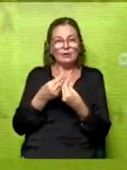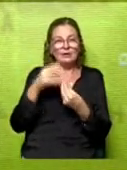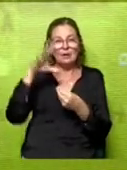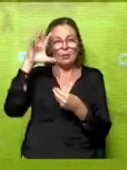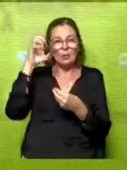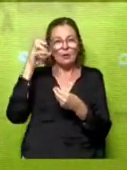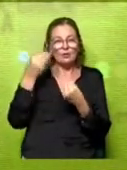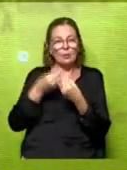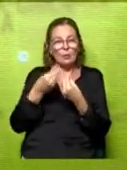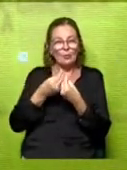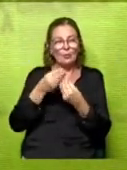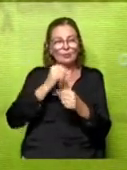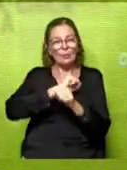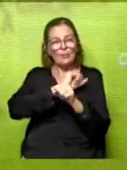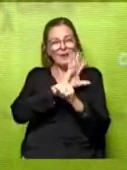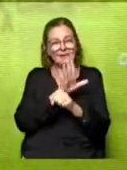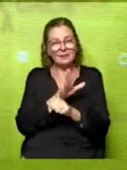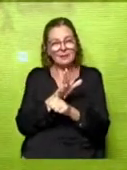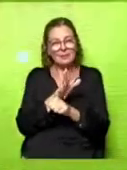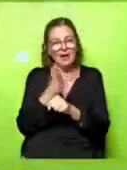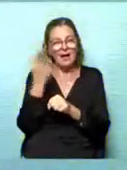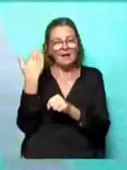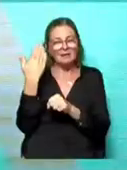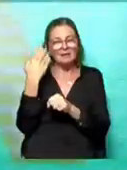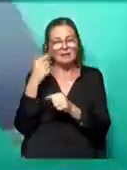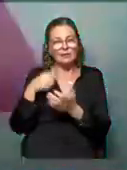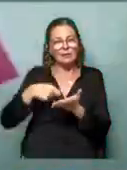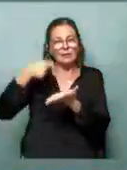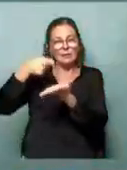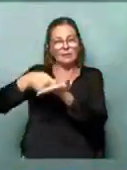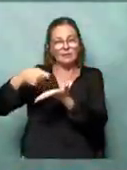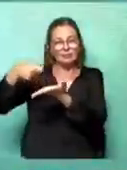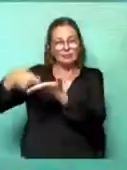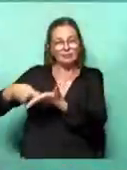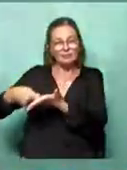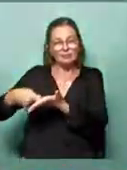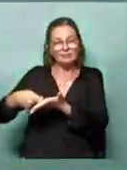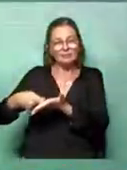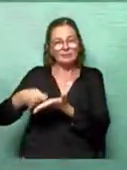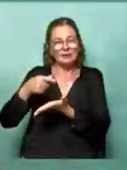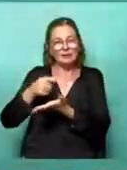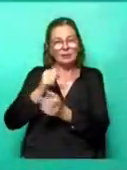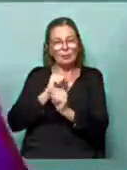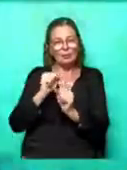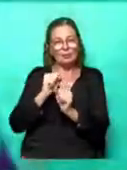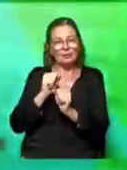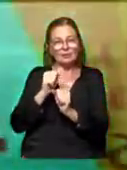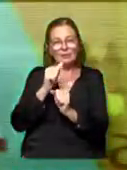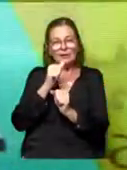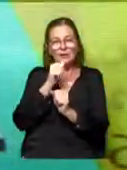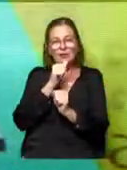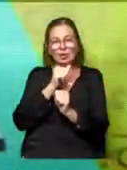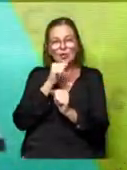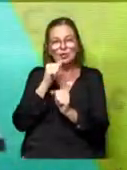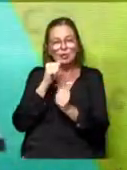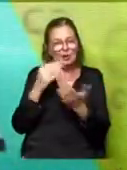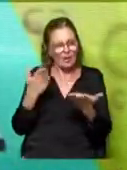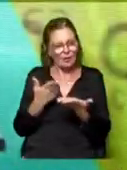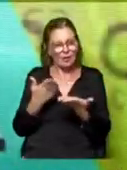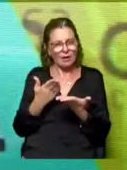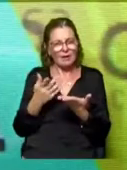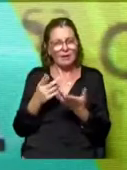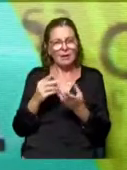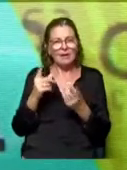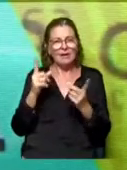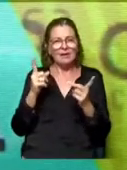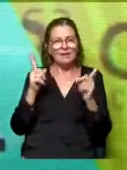tiempo de pandemia, lo de las transferencias directas. Uh-huh. ¿Eso podría ser una solución ahora? Es algo que también es difícil de discutir